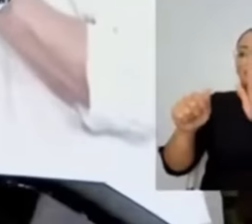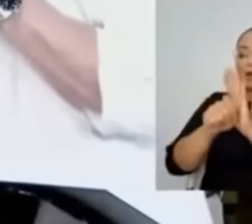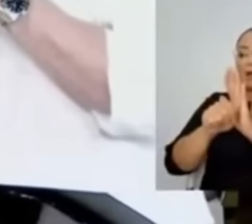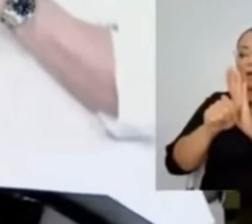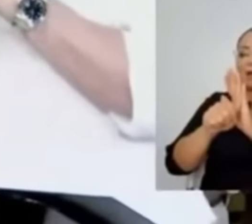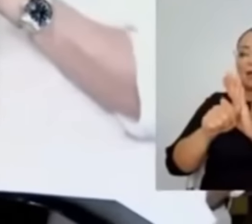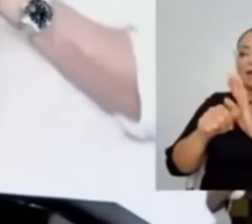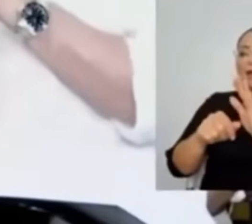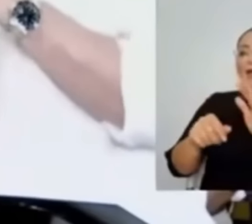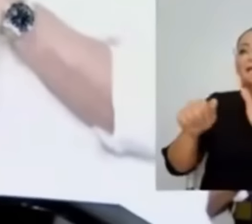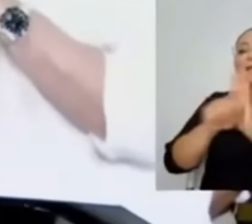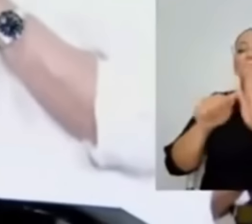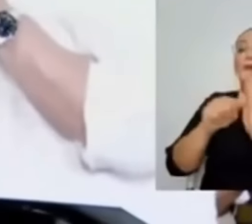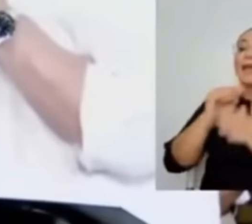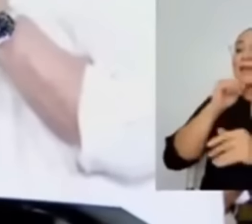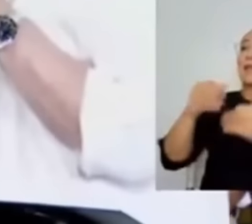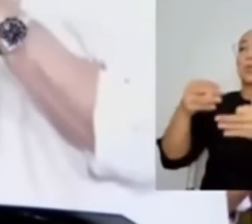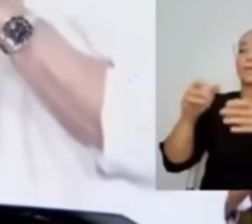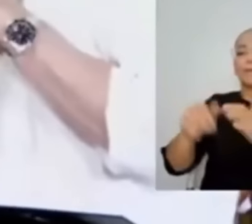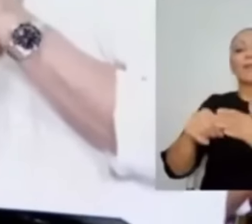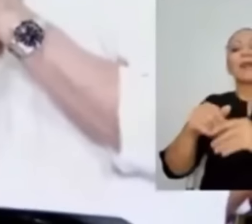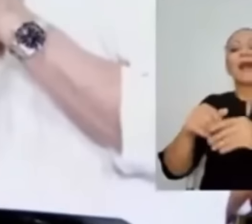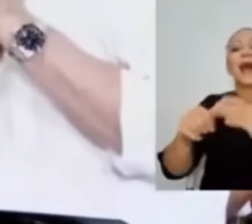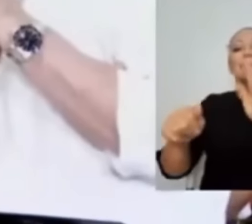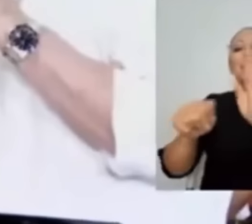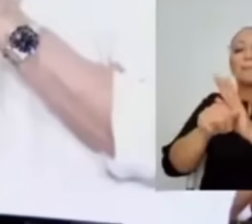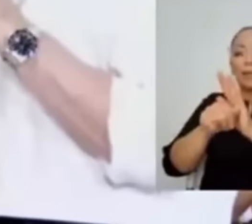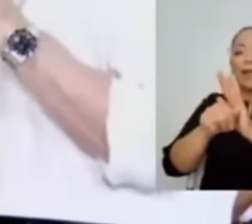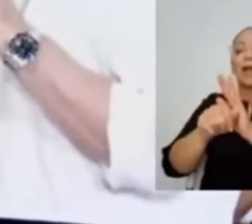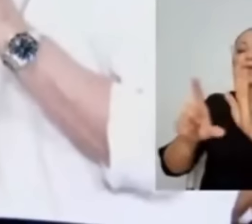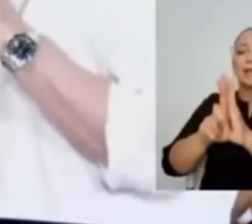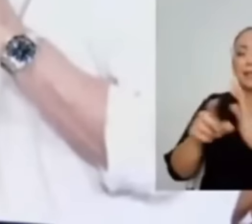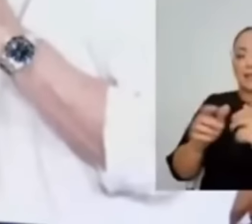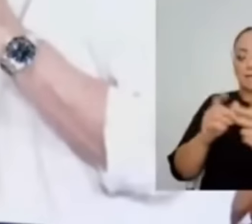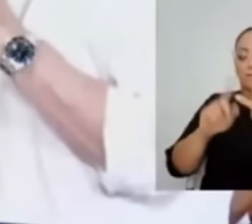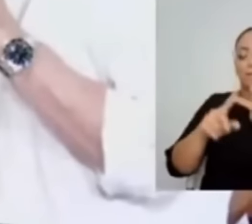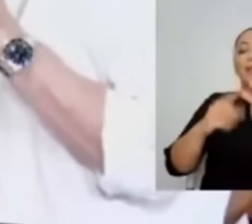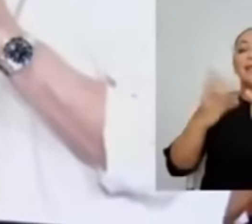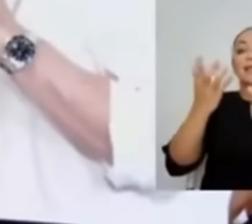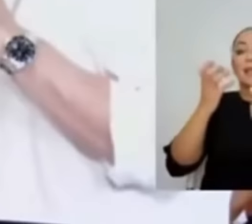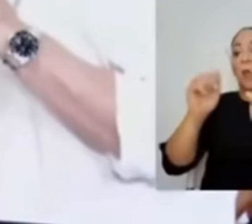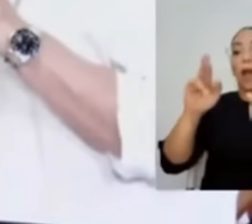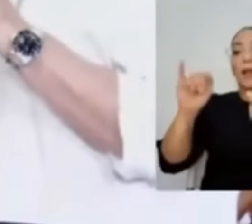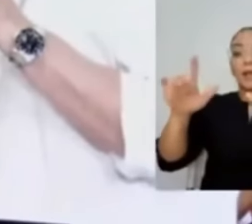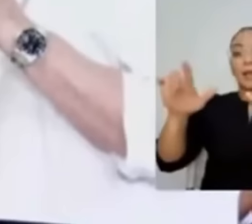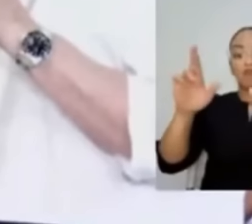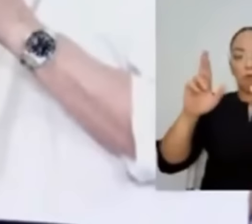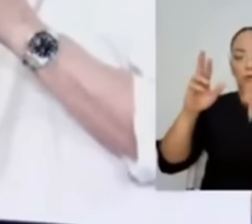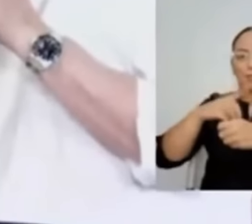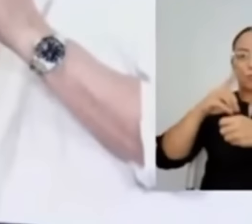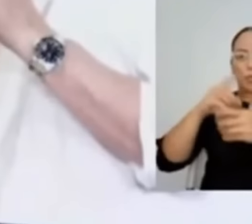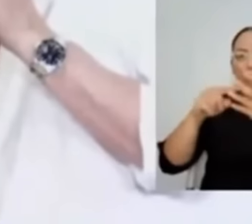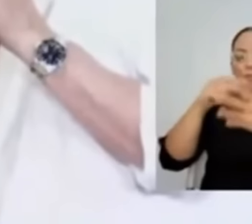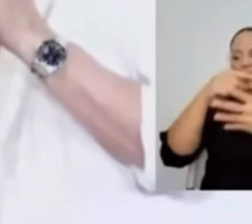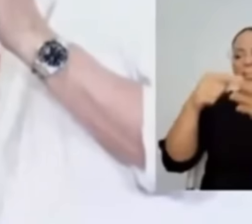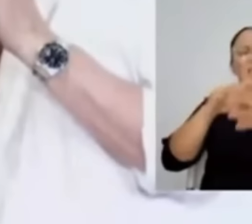Inejecutiva, iba a decir, de la Asamblea Legislativa. Quiero que Ariel Robles y quienes se